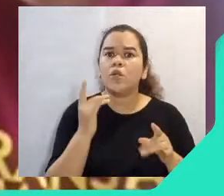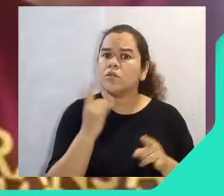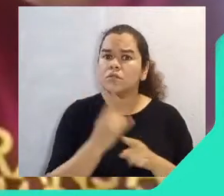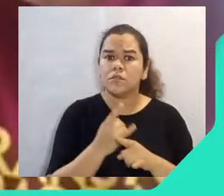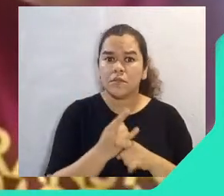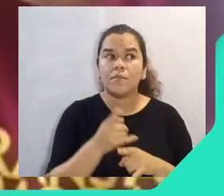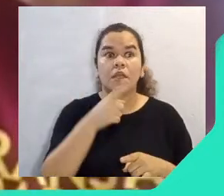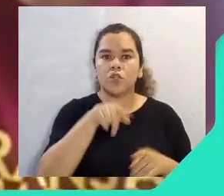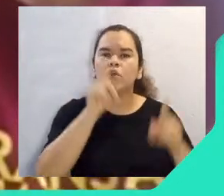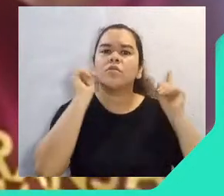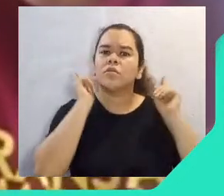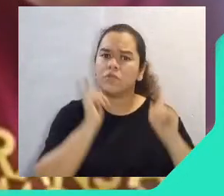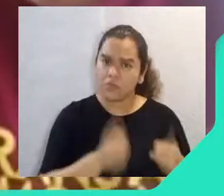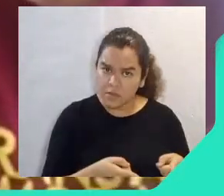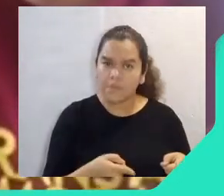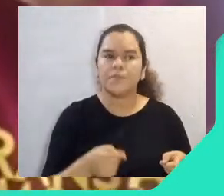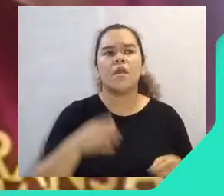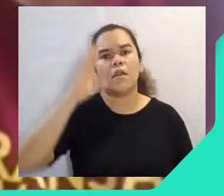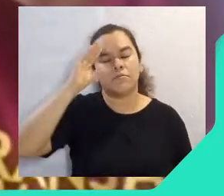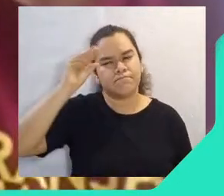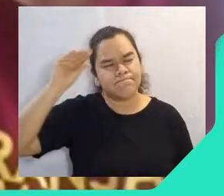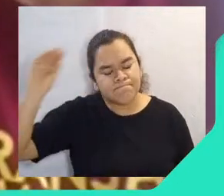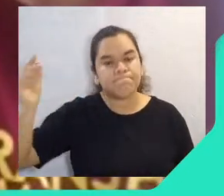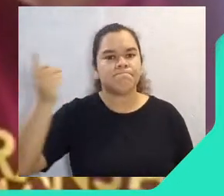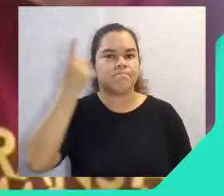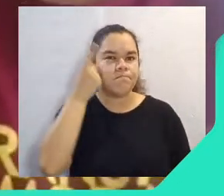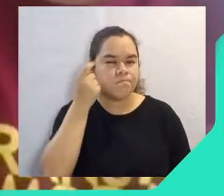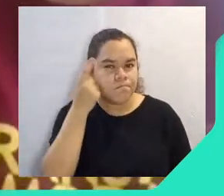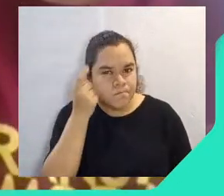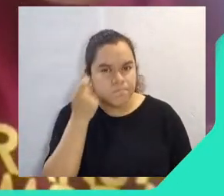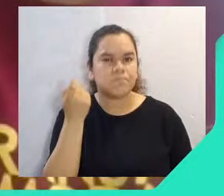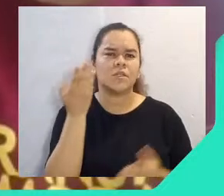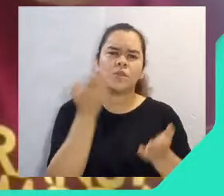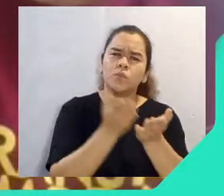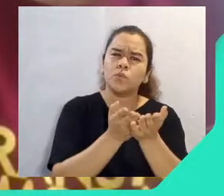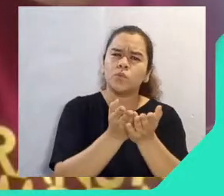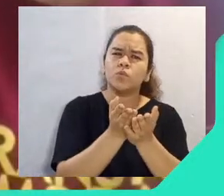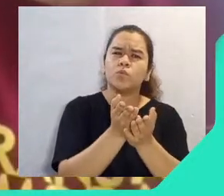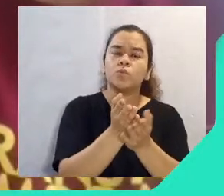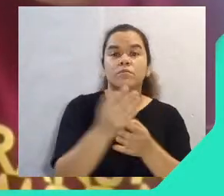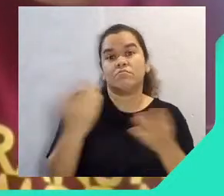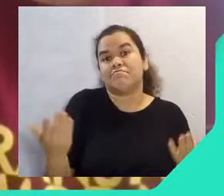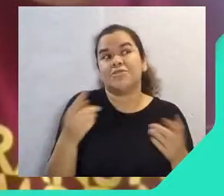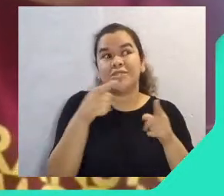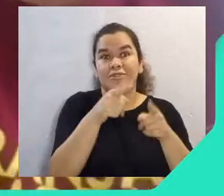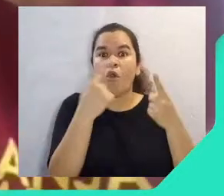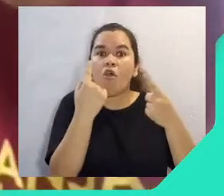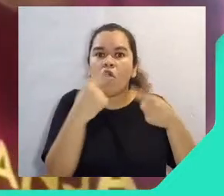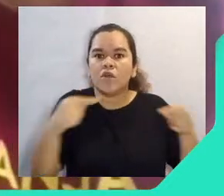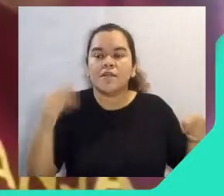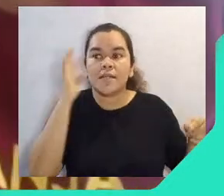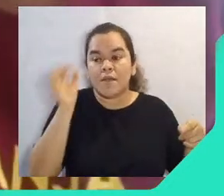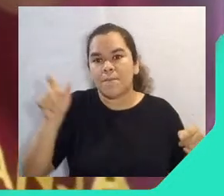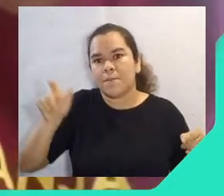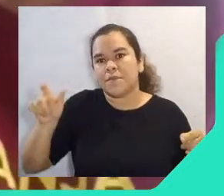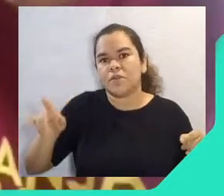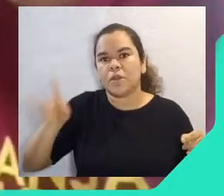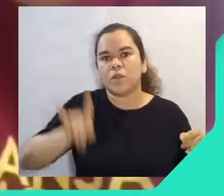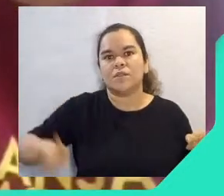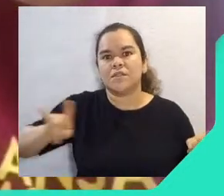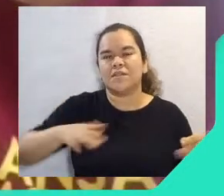estudiantes, se siguen capacitando o investigan, hacen investigación, entonces por ahí saben también lo que el estudiante universitario está